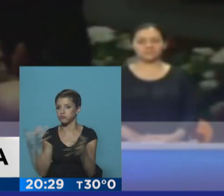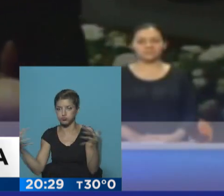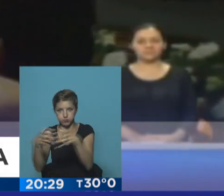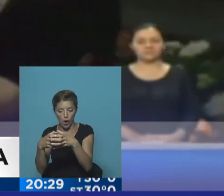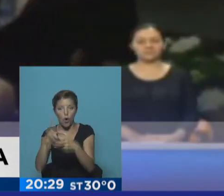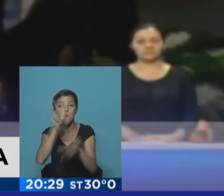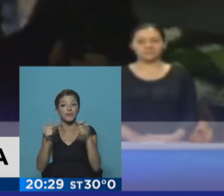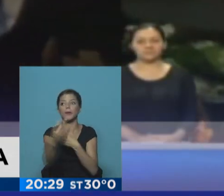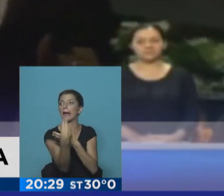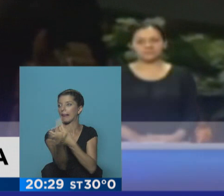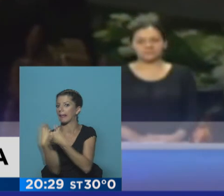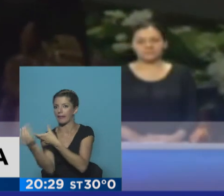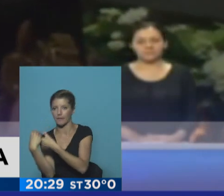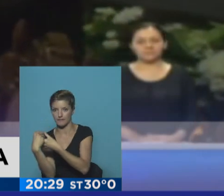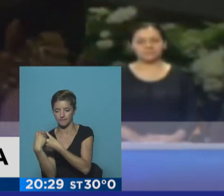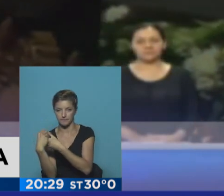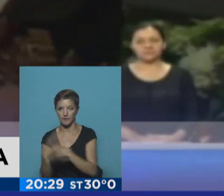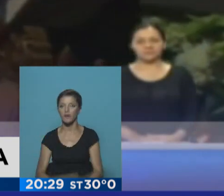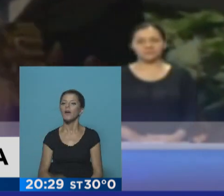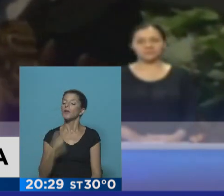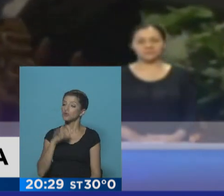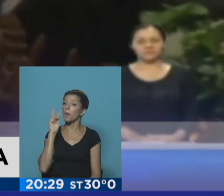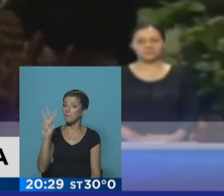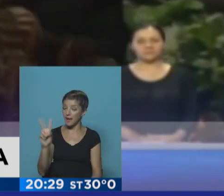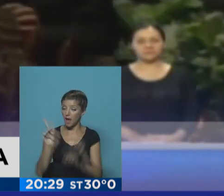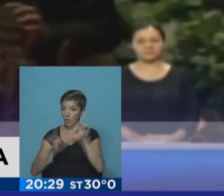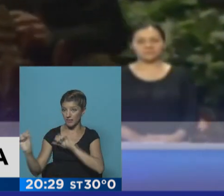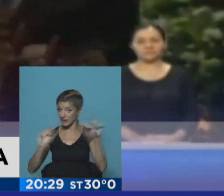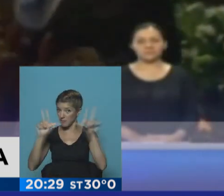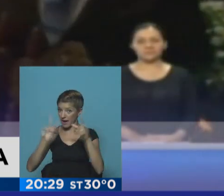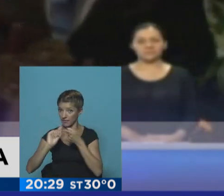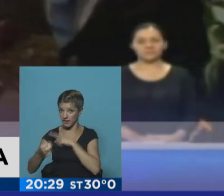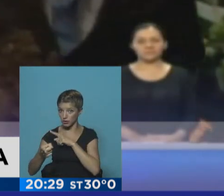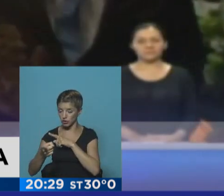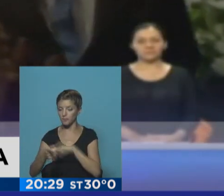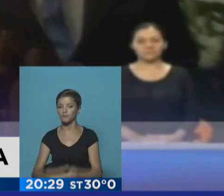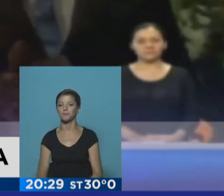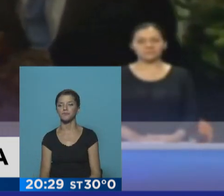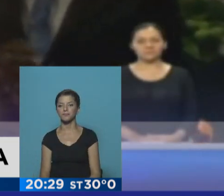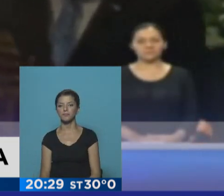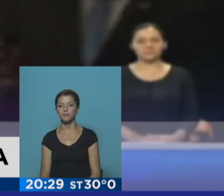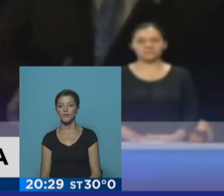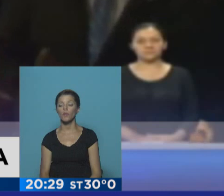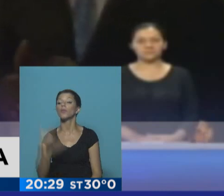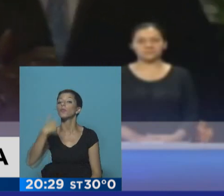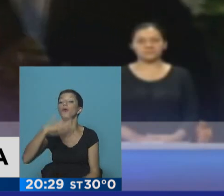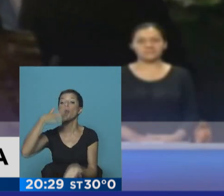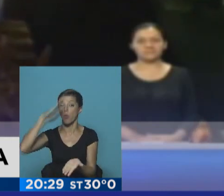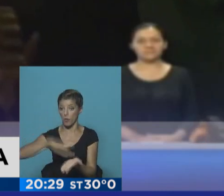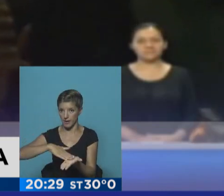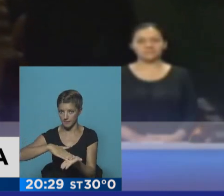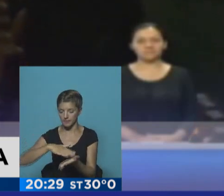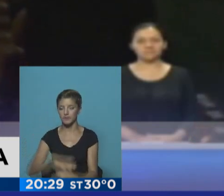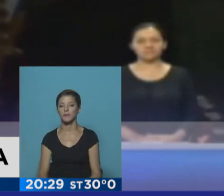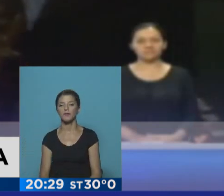gente que juntaba de un lugar a otro. Estamos viendo imágenes en vivo ahora de la toma de posesión de Jimmy Morales, los